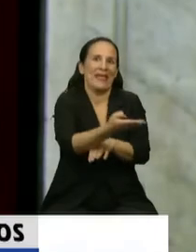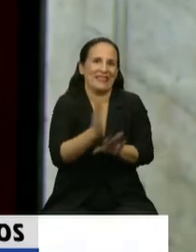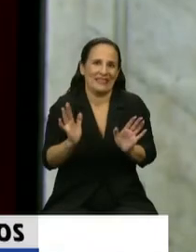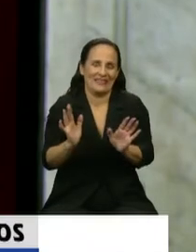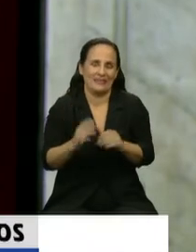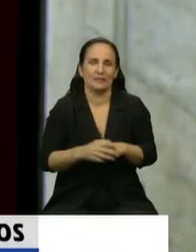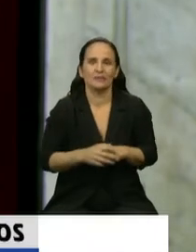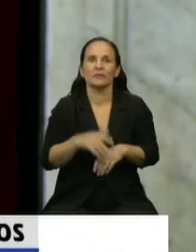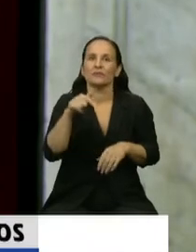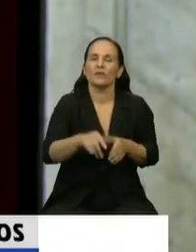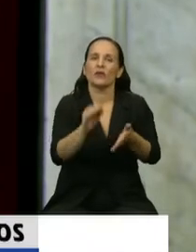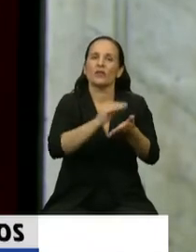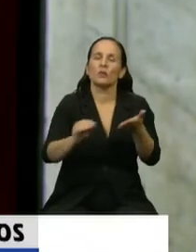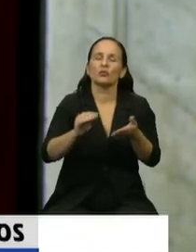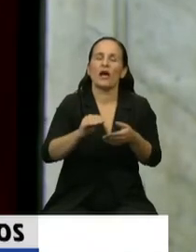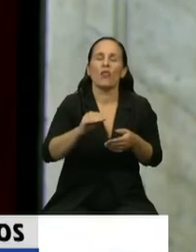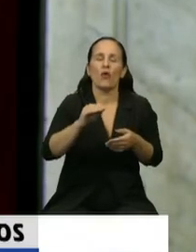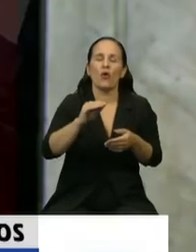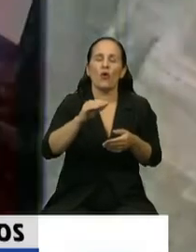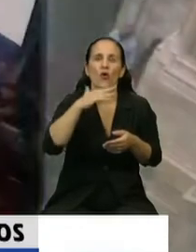Tiene la palabra el diputado José Luis Ramón.